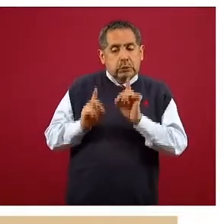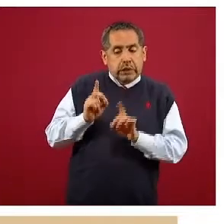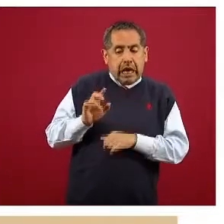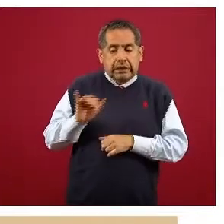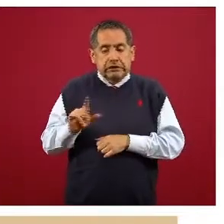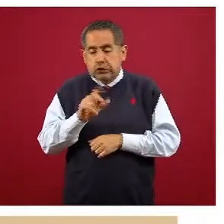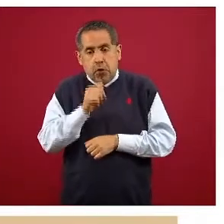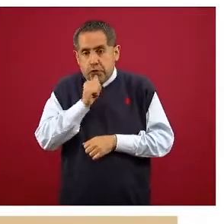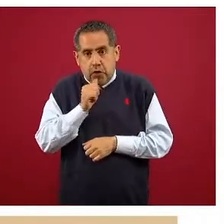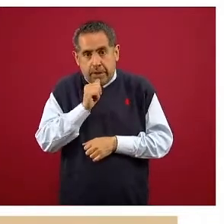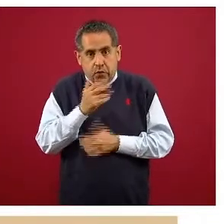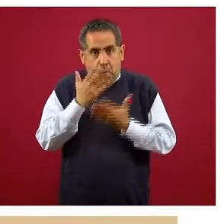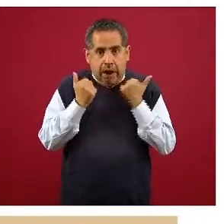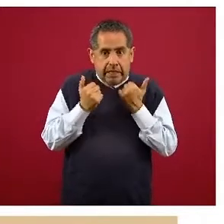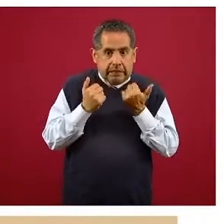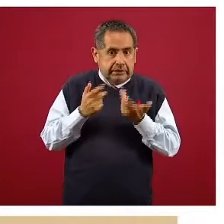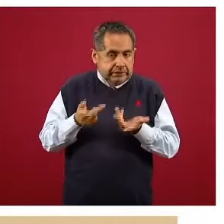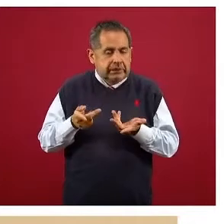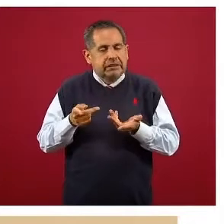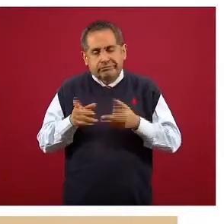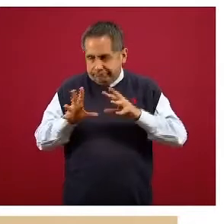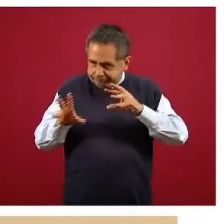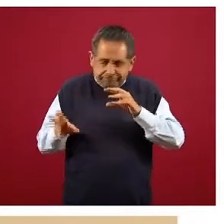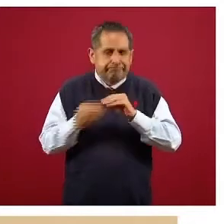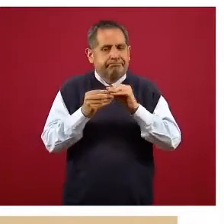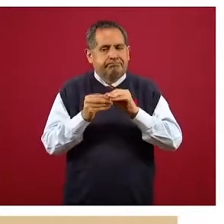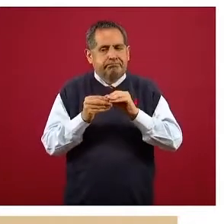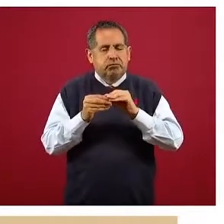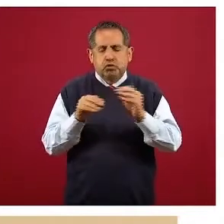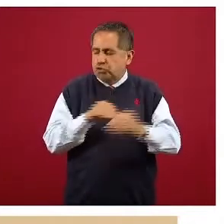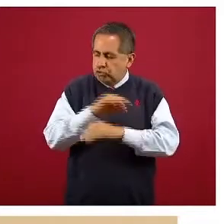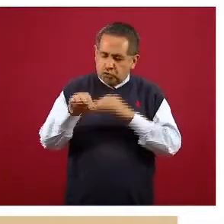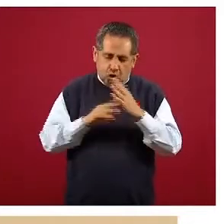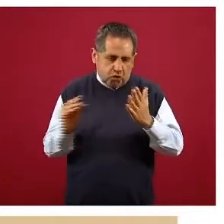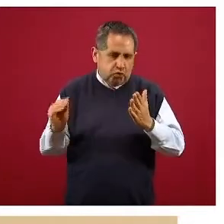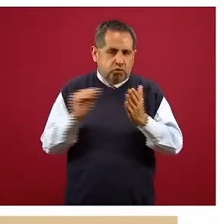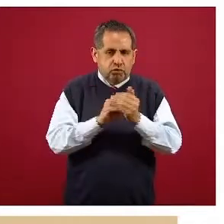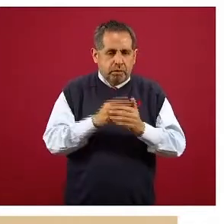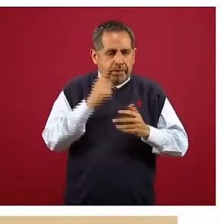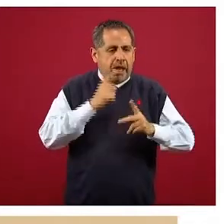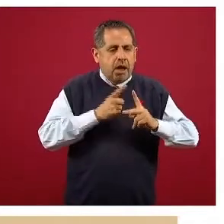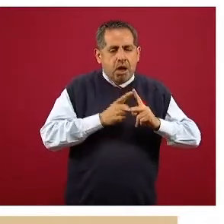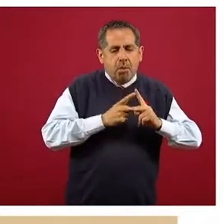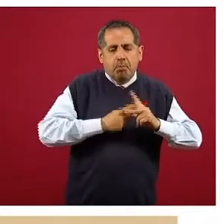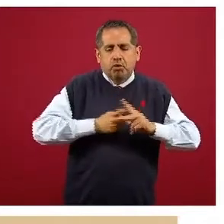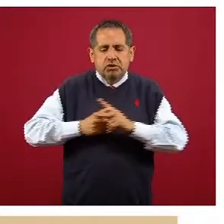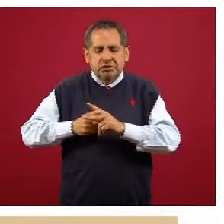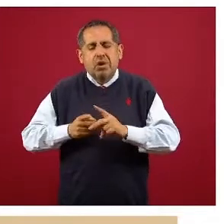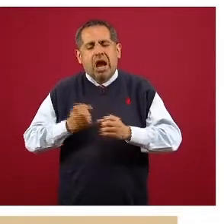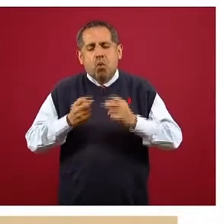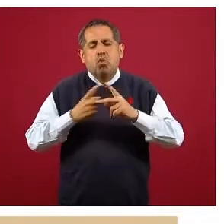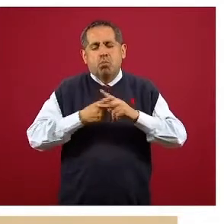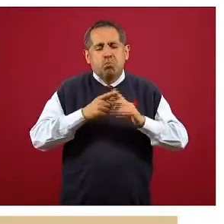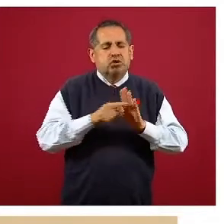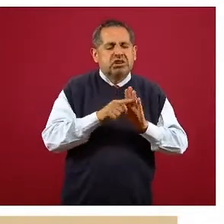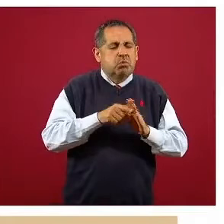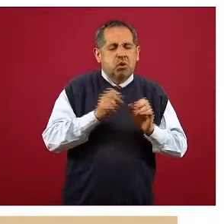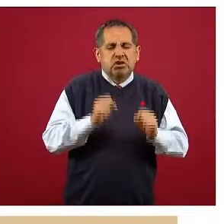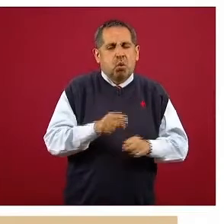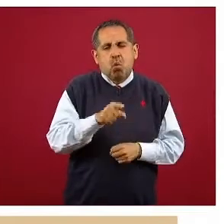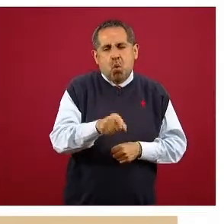sospechosos. Sin embargo, lo que hacemos siempre y todos los días es aplicamos el porcentaje de positividad conocido para cada una de las